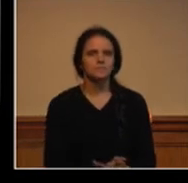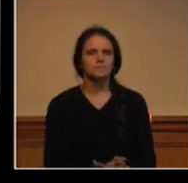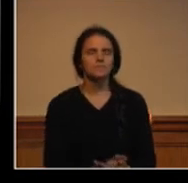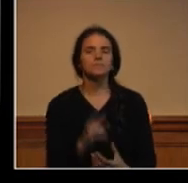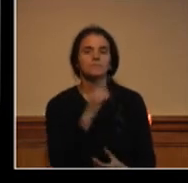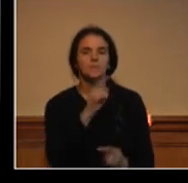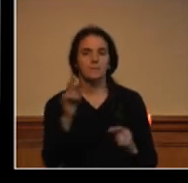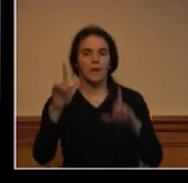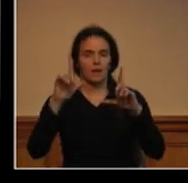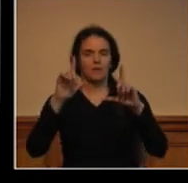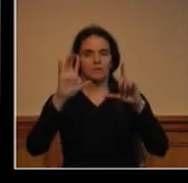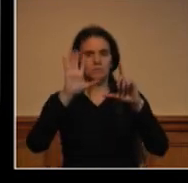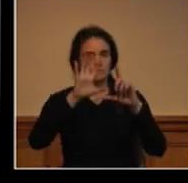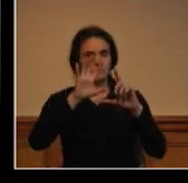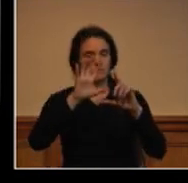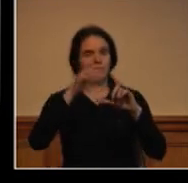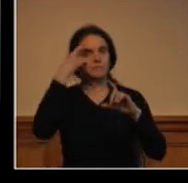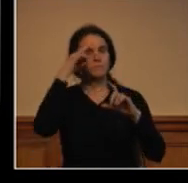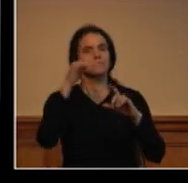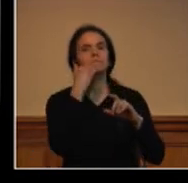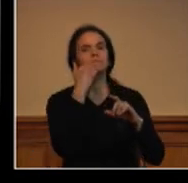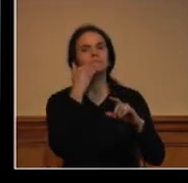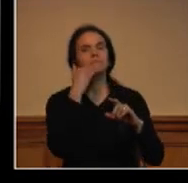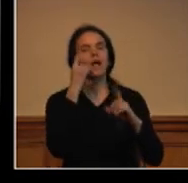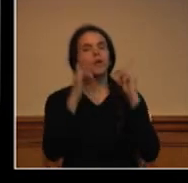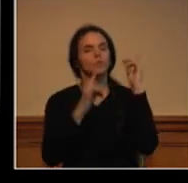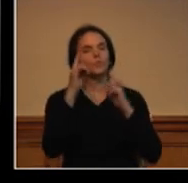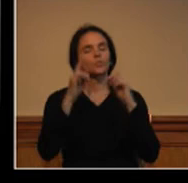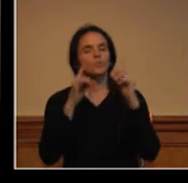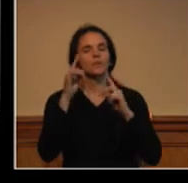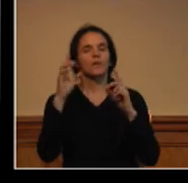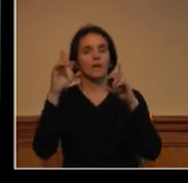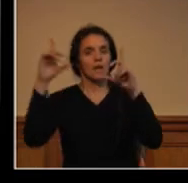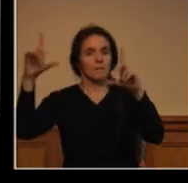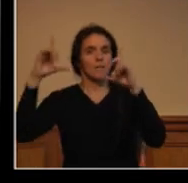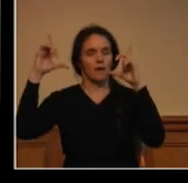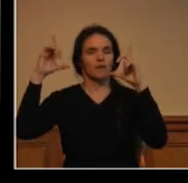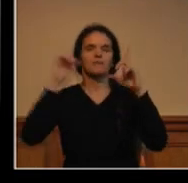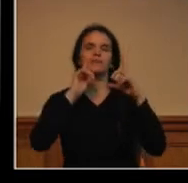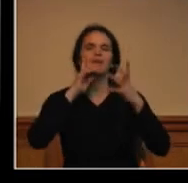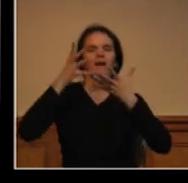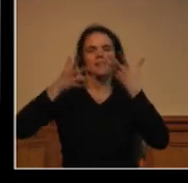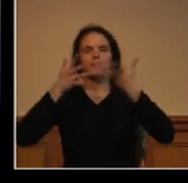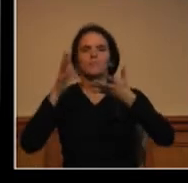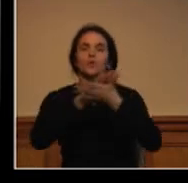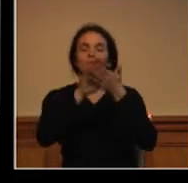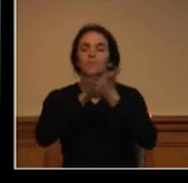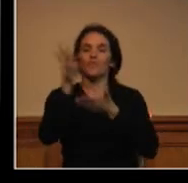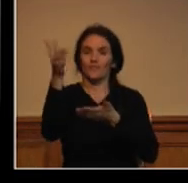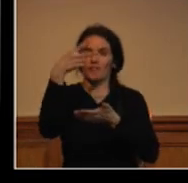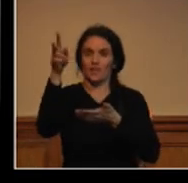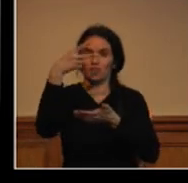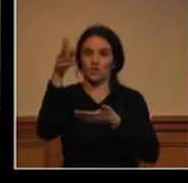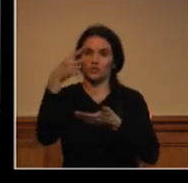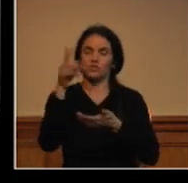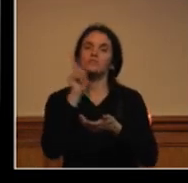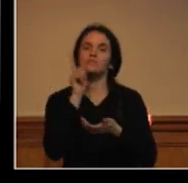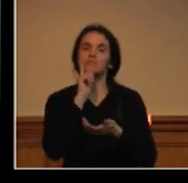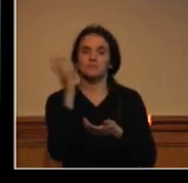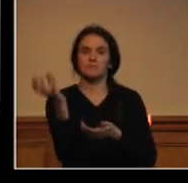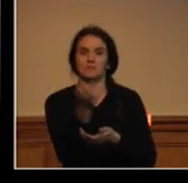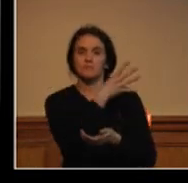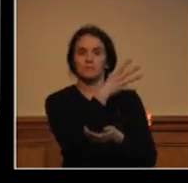es una imagen estática, pero también incorporamos imágenes que tienen animaciones, que son principalmente los verbos que están incorporados en la